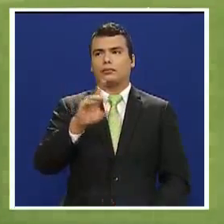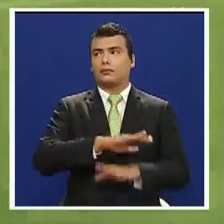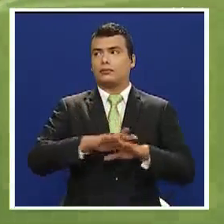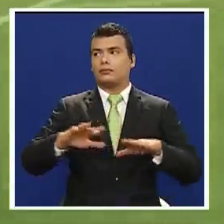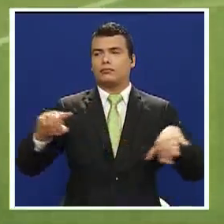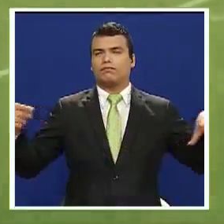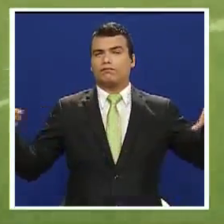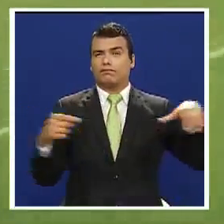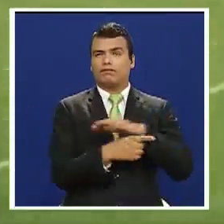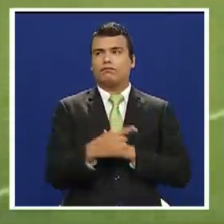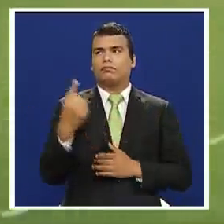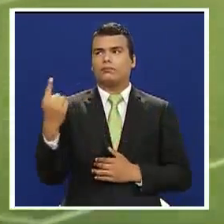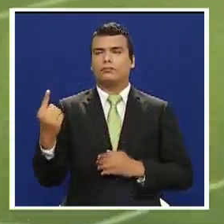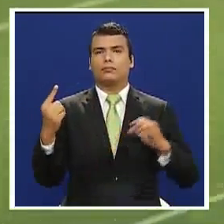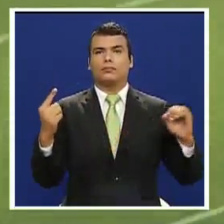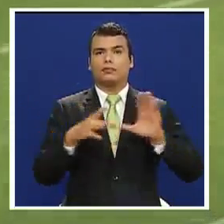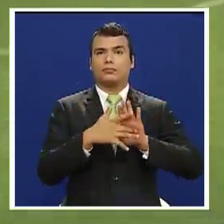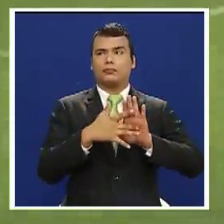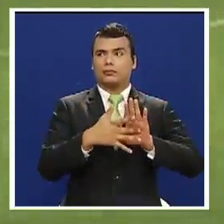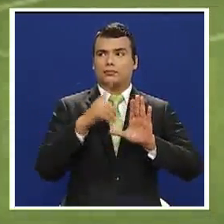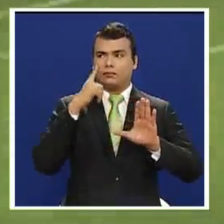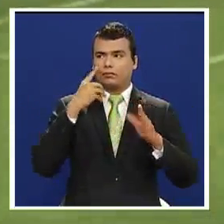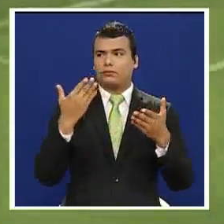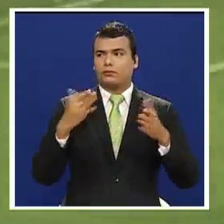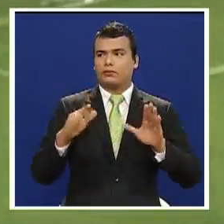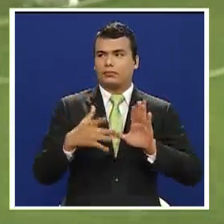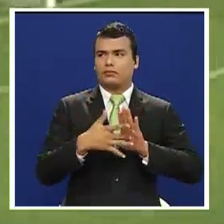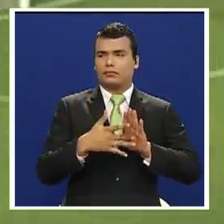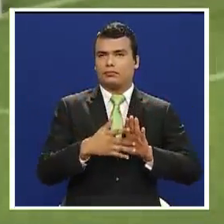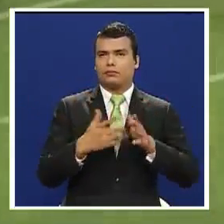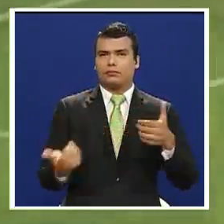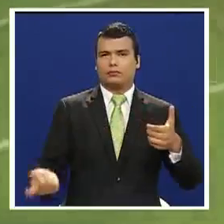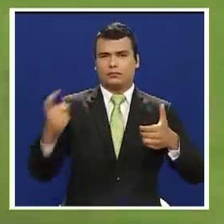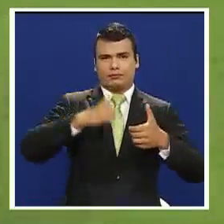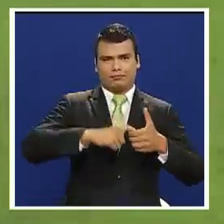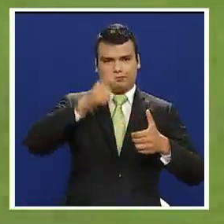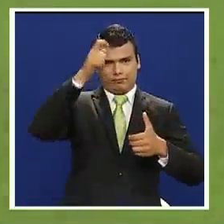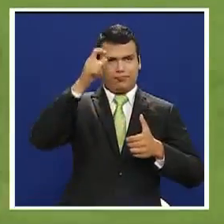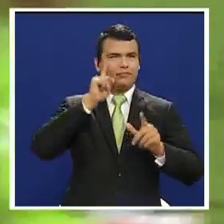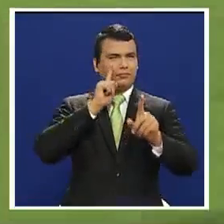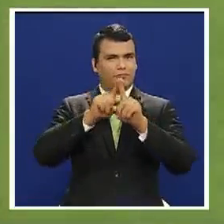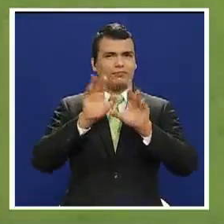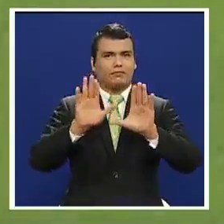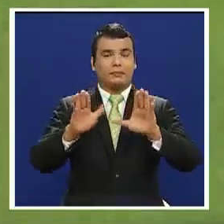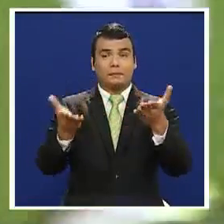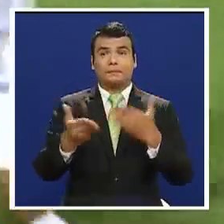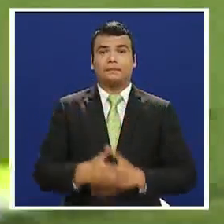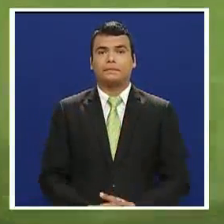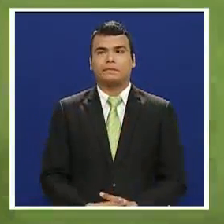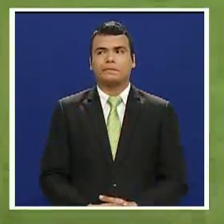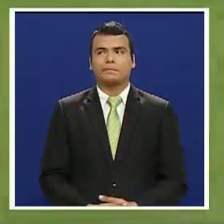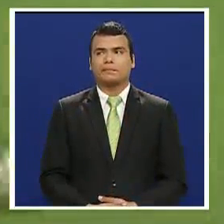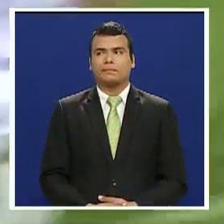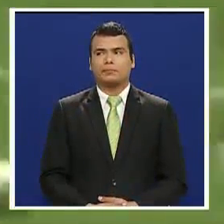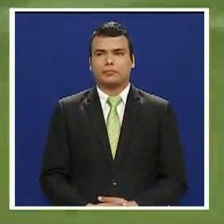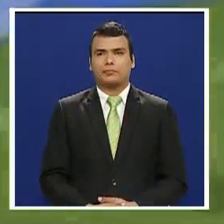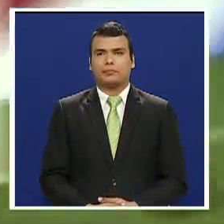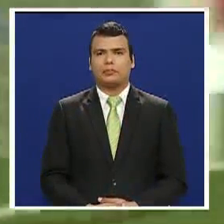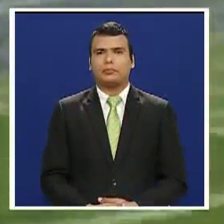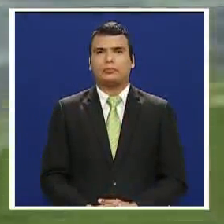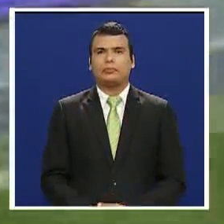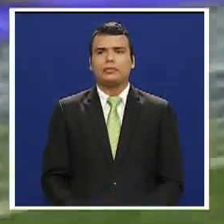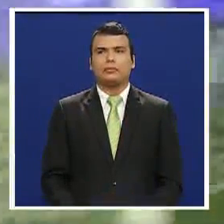además pedir perdón por él, sigue adelante. Yo me despido de ustedes con esta imagen, la de la Alcaldía Municipal de La Unión en el norte